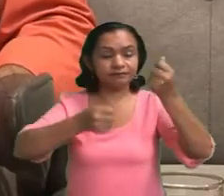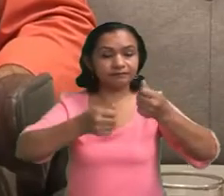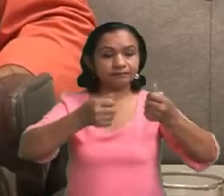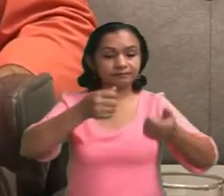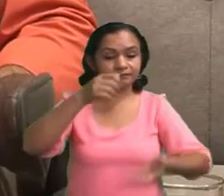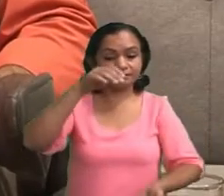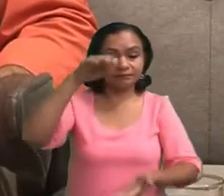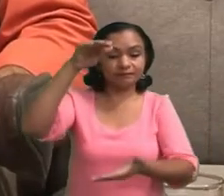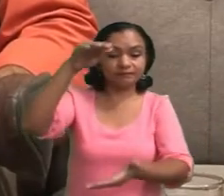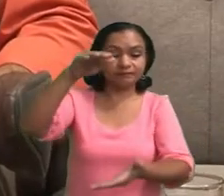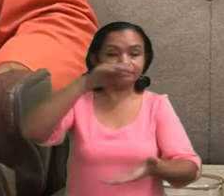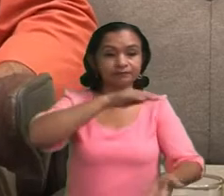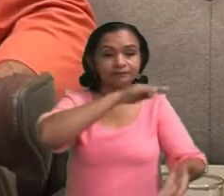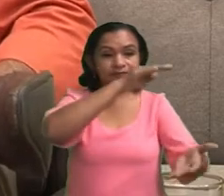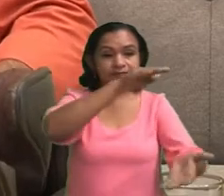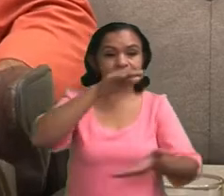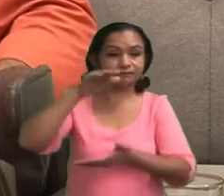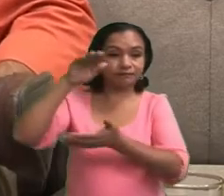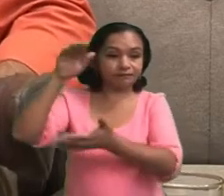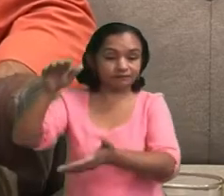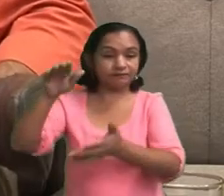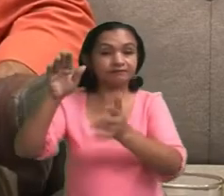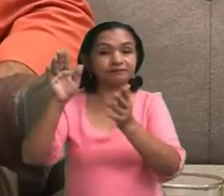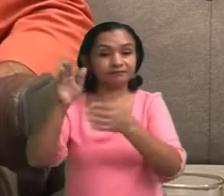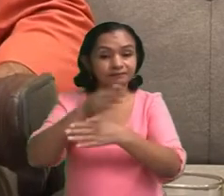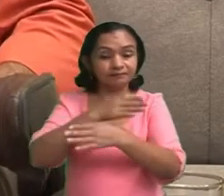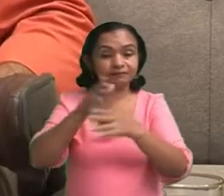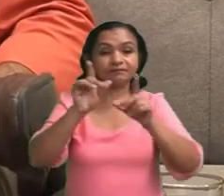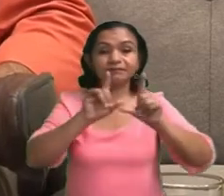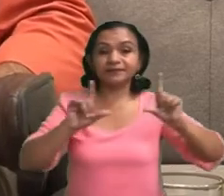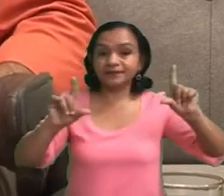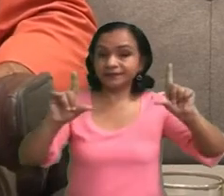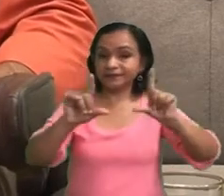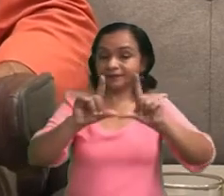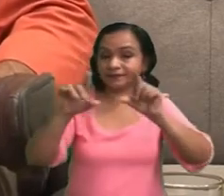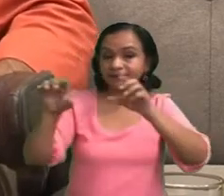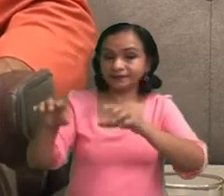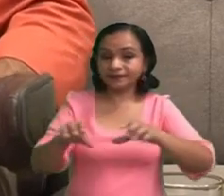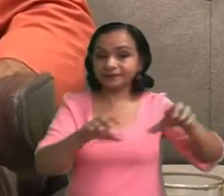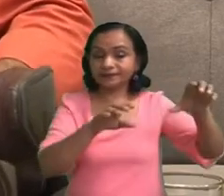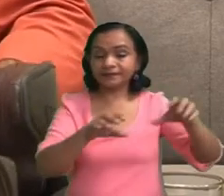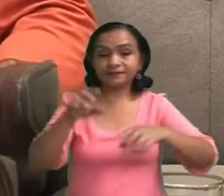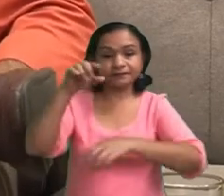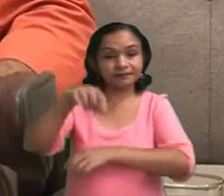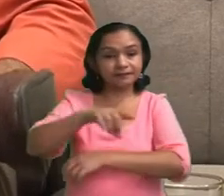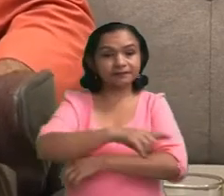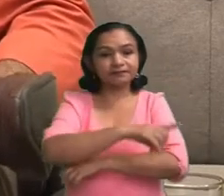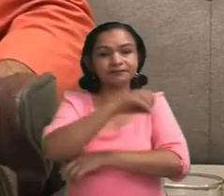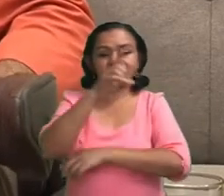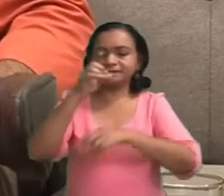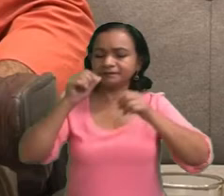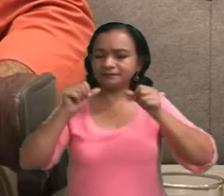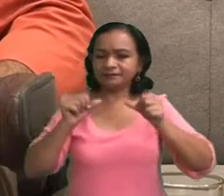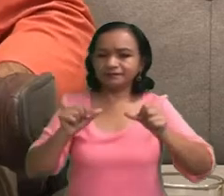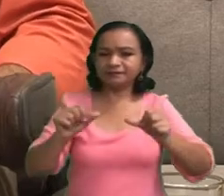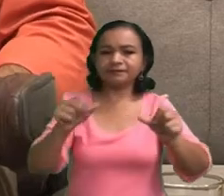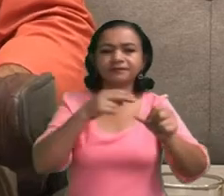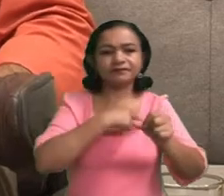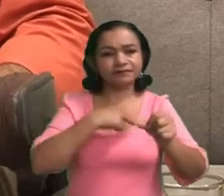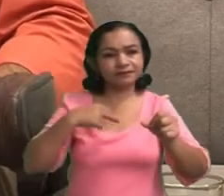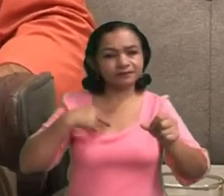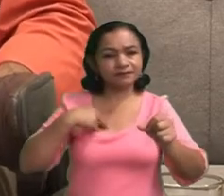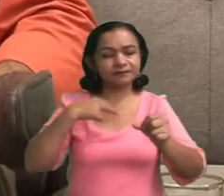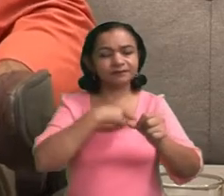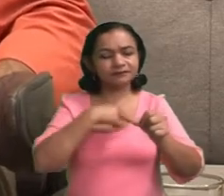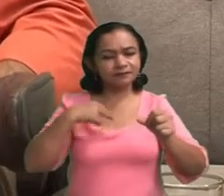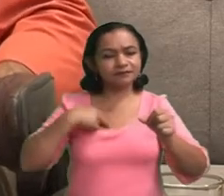¿verdad?, en los expendios populares en el país. Una actividad que al día de hoy se continúa haciendo a menor